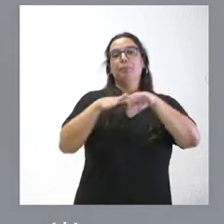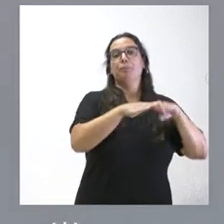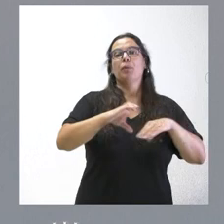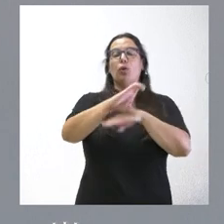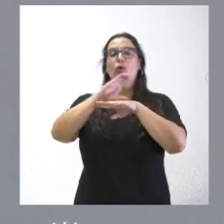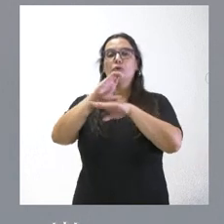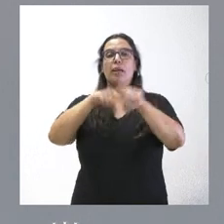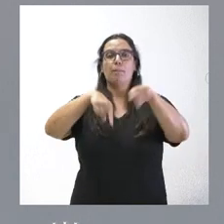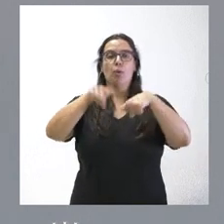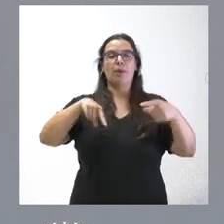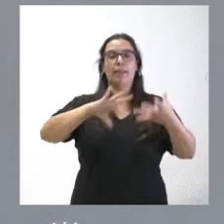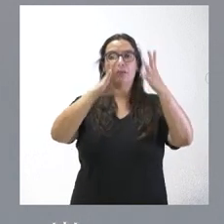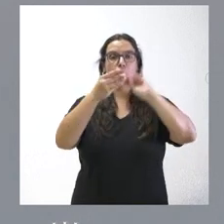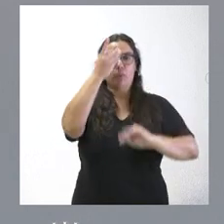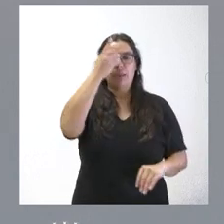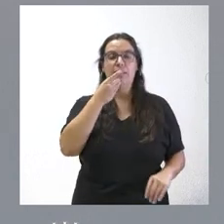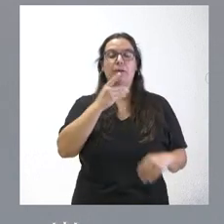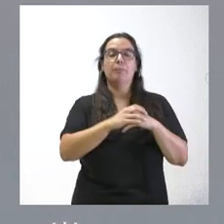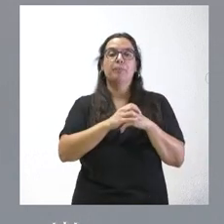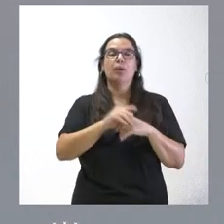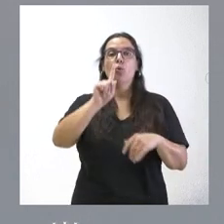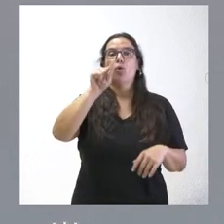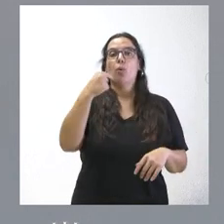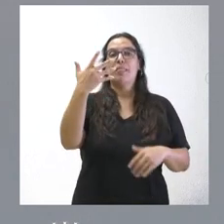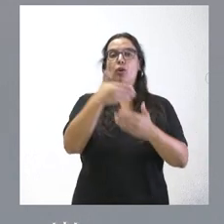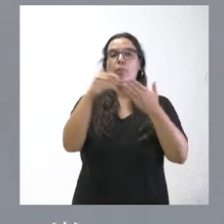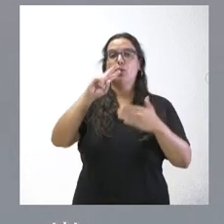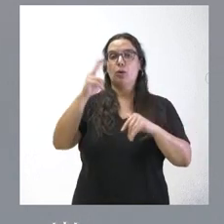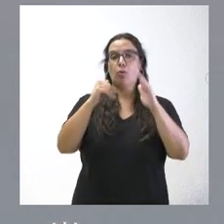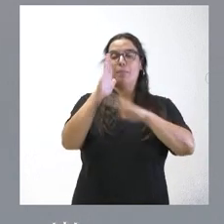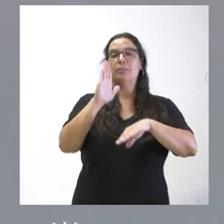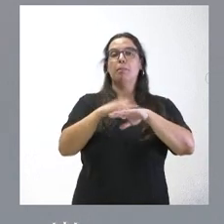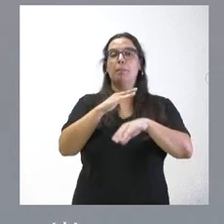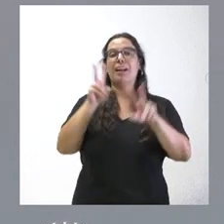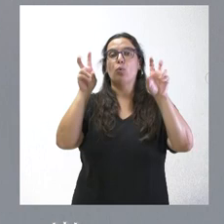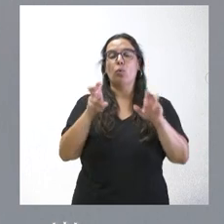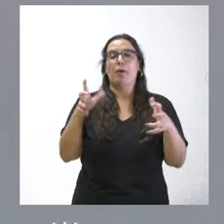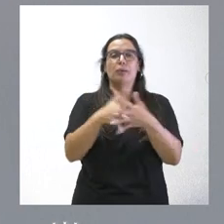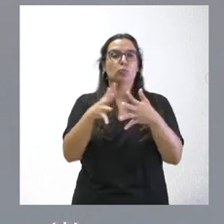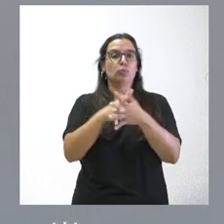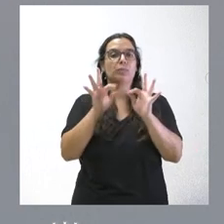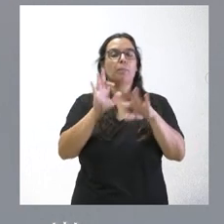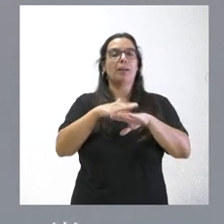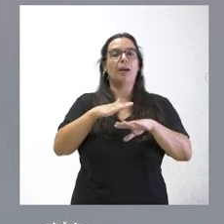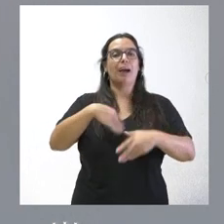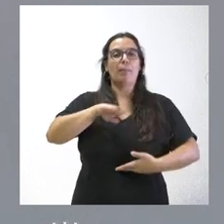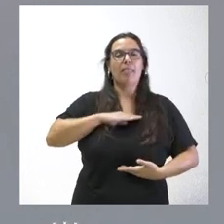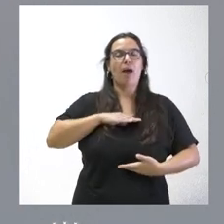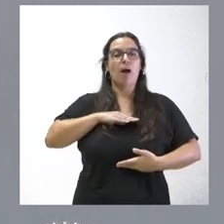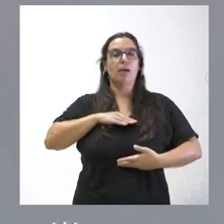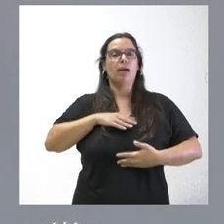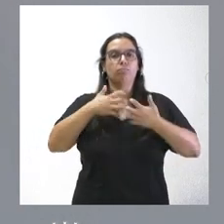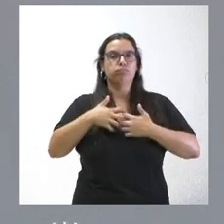movilidad y transformación digital más de 1,5 millones de euros para una nueva infraestructura para aumentar la capacidad y el rendimiento